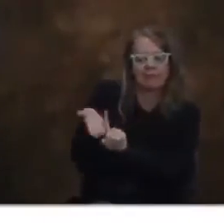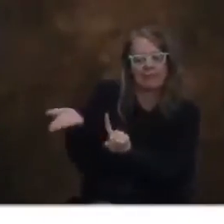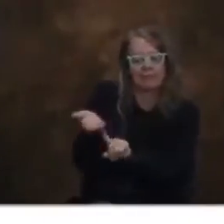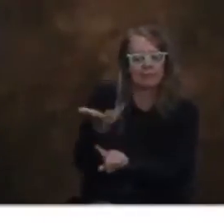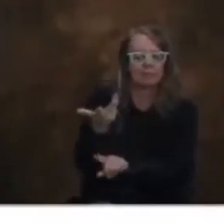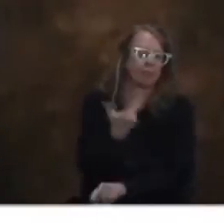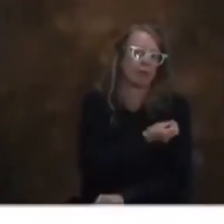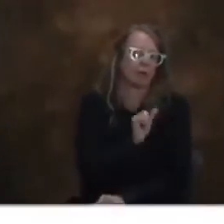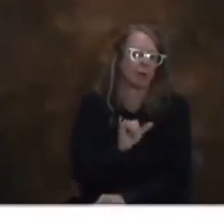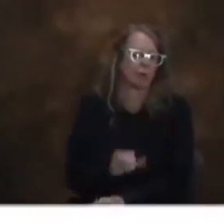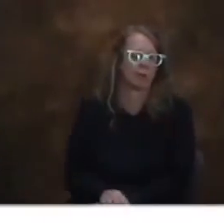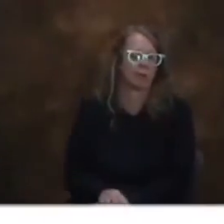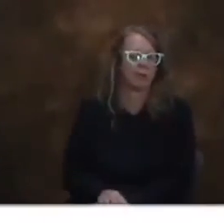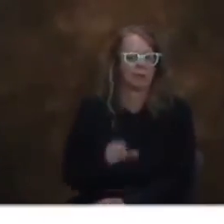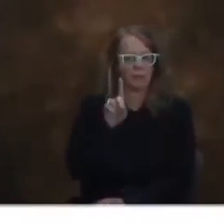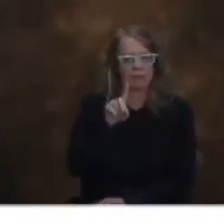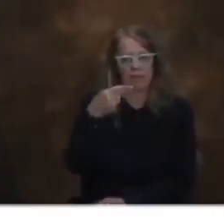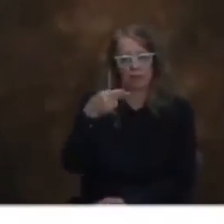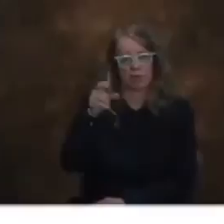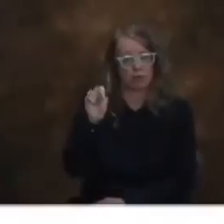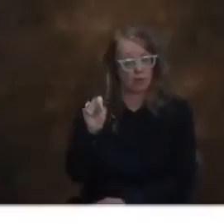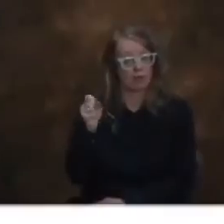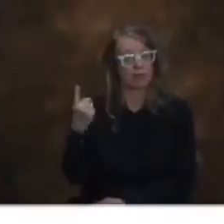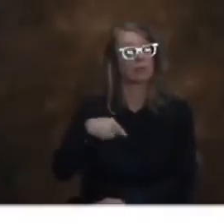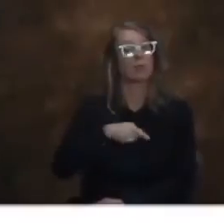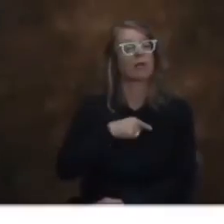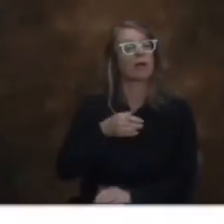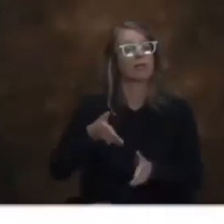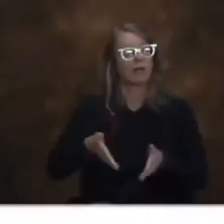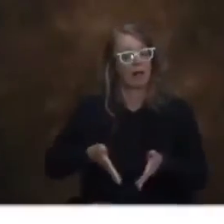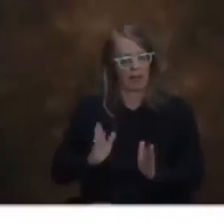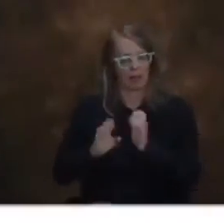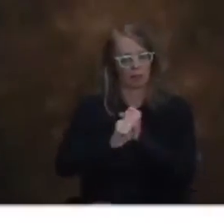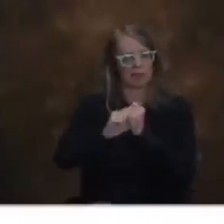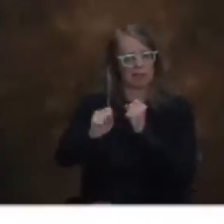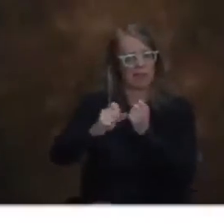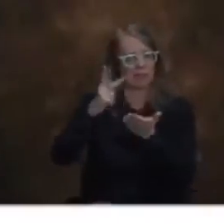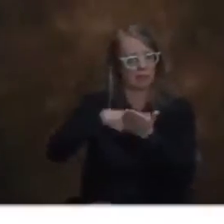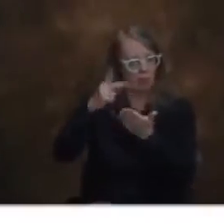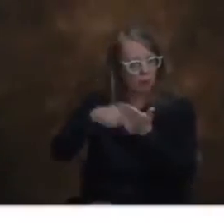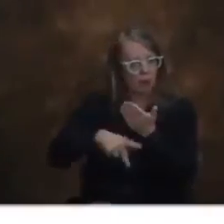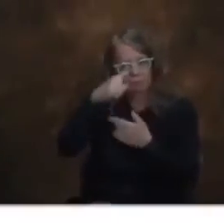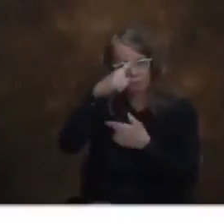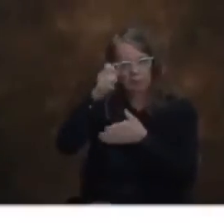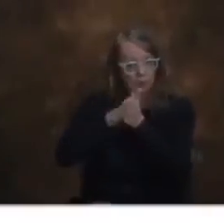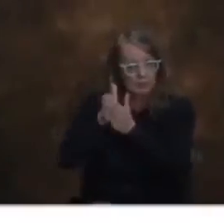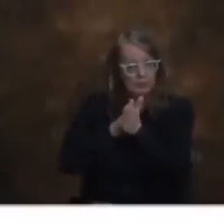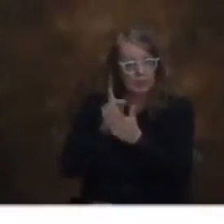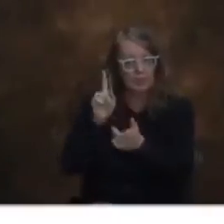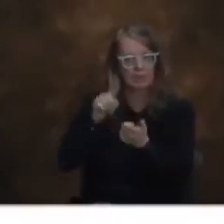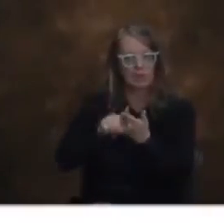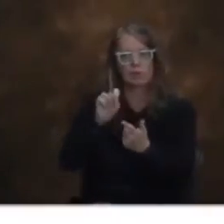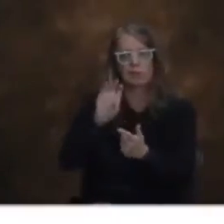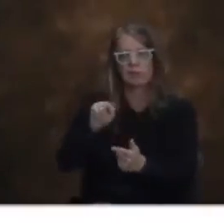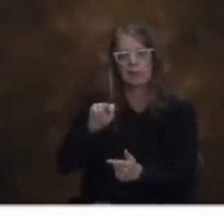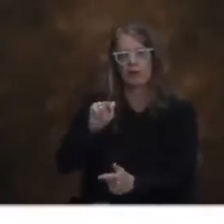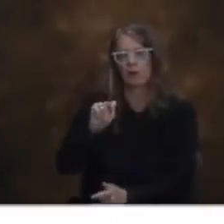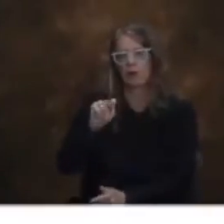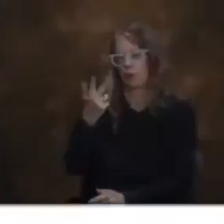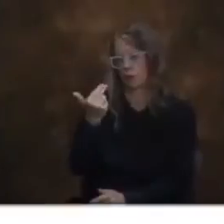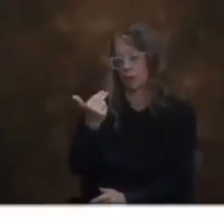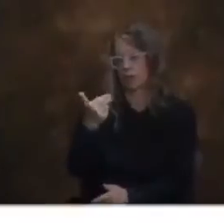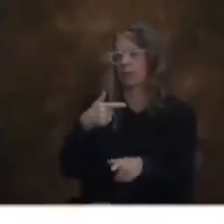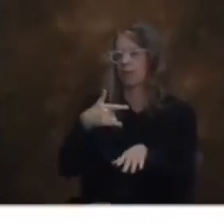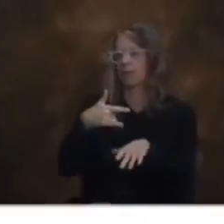el departamento de salud y servicios humanos ha permitido una extensa extensión de los programas del 13 de septiembre hasta que se agoten